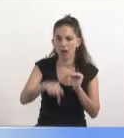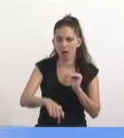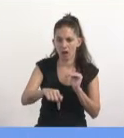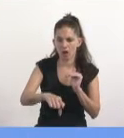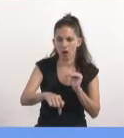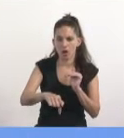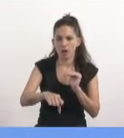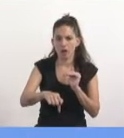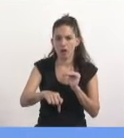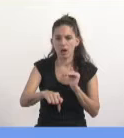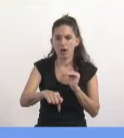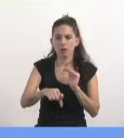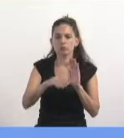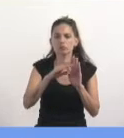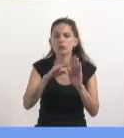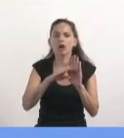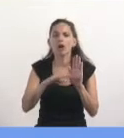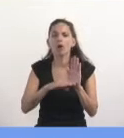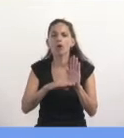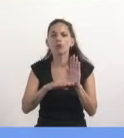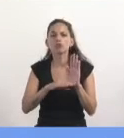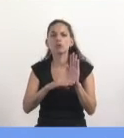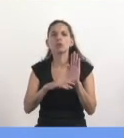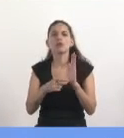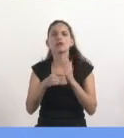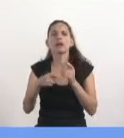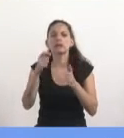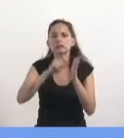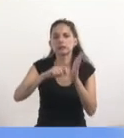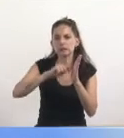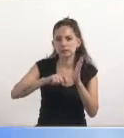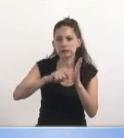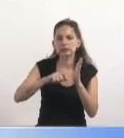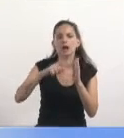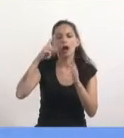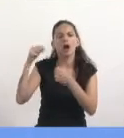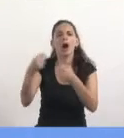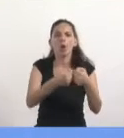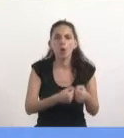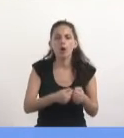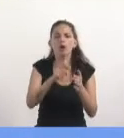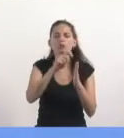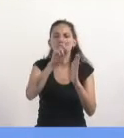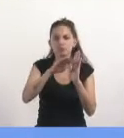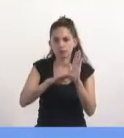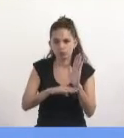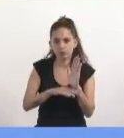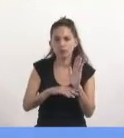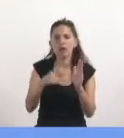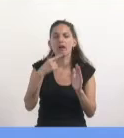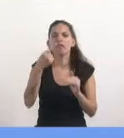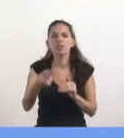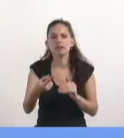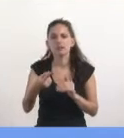Mire, el consenso fiscal se inscribe entre las normas que la doctrina constitucional suele denominar